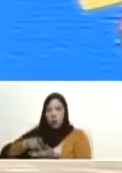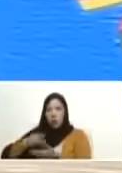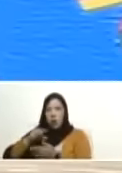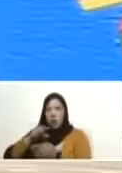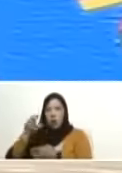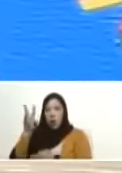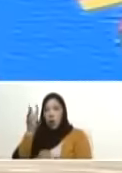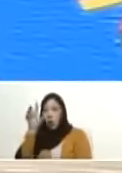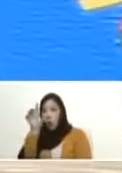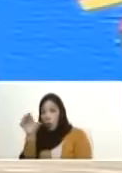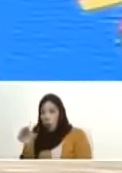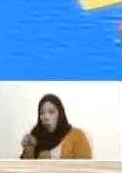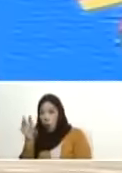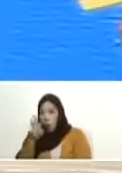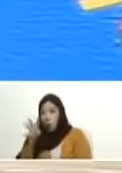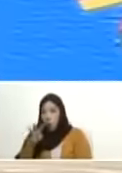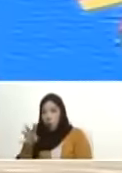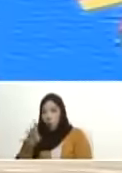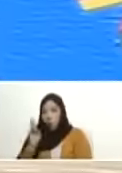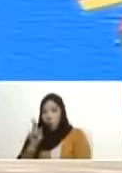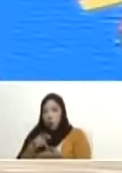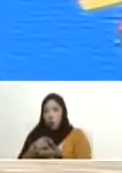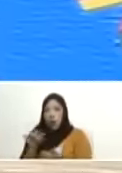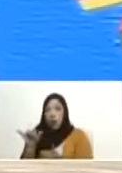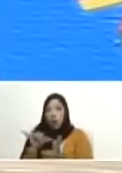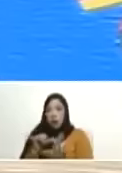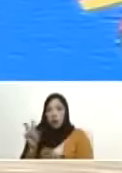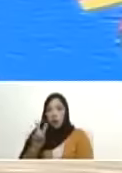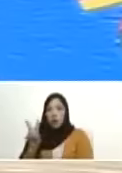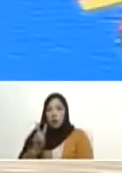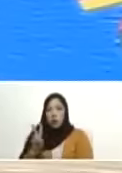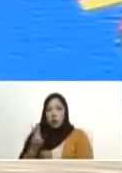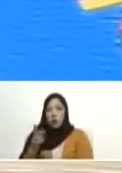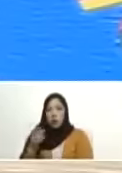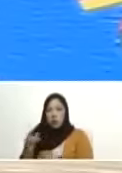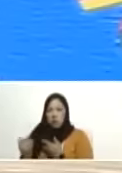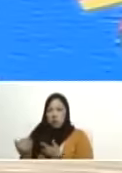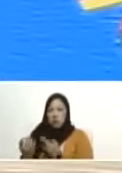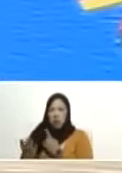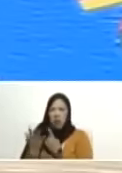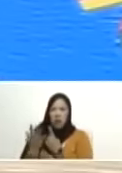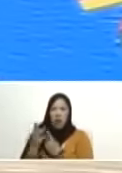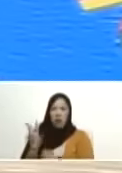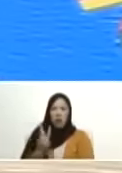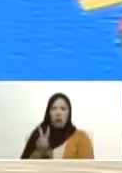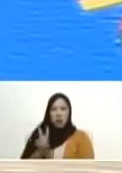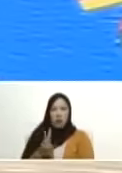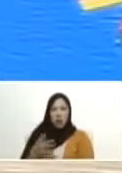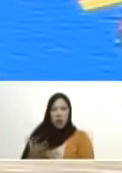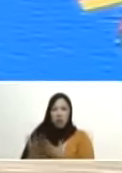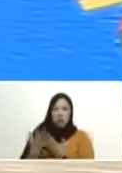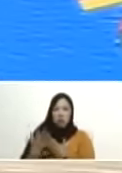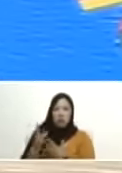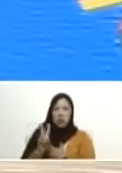Esequiba. Insulta a Venezuela, ofende a Venezuela y